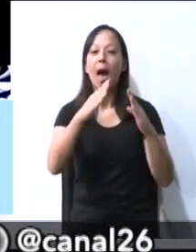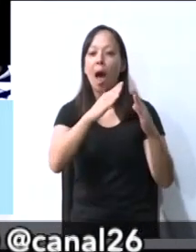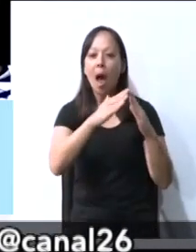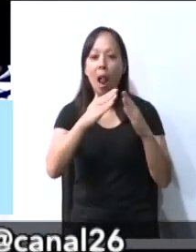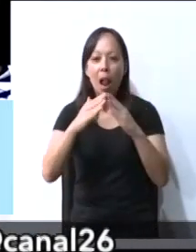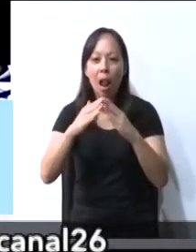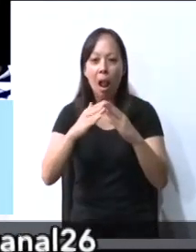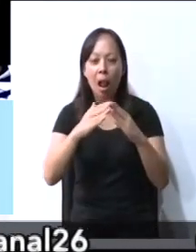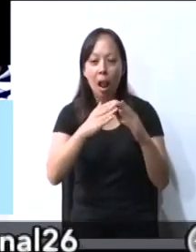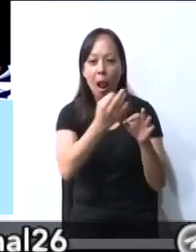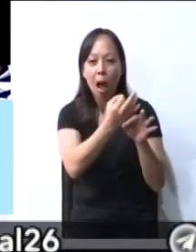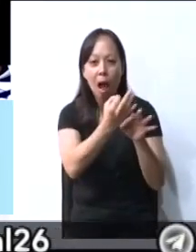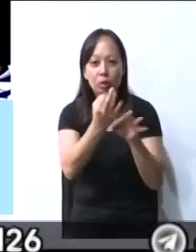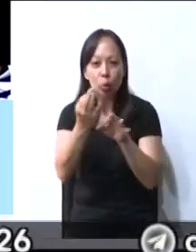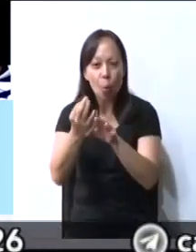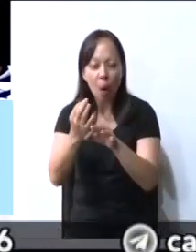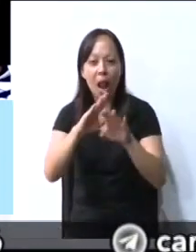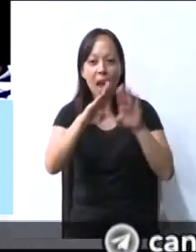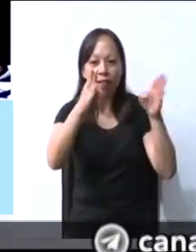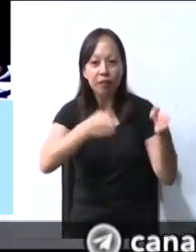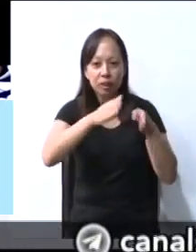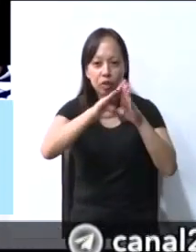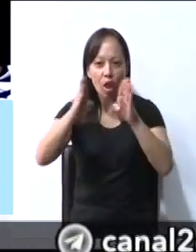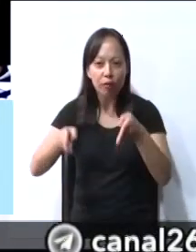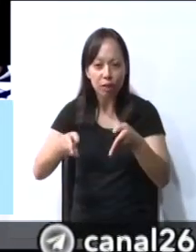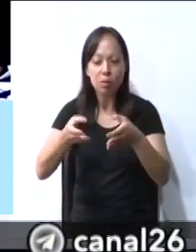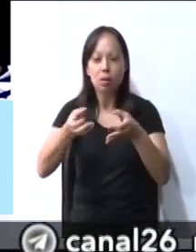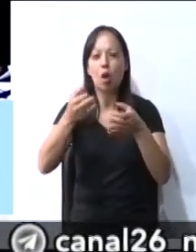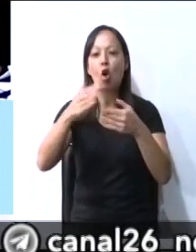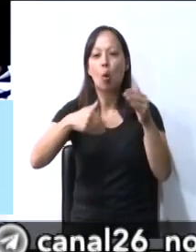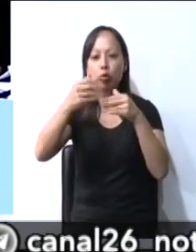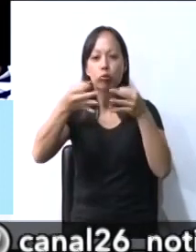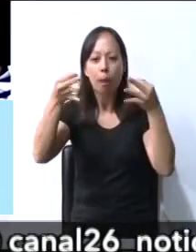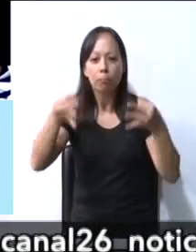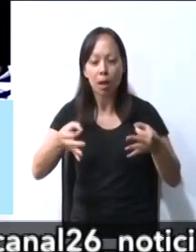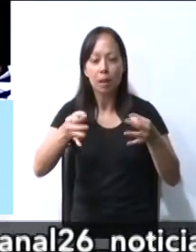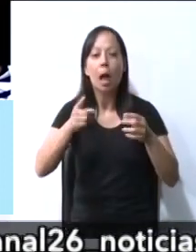preparados y que tienda puentes hacia el mundo del trabajo.